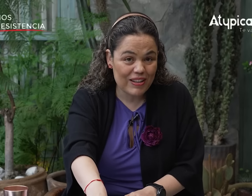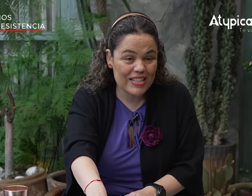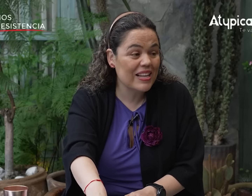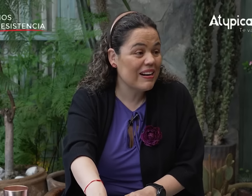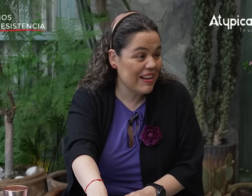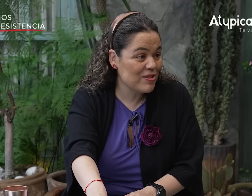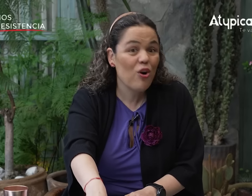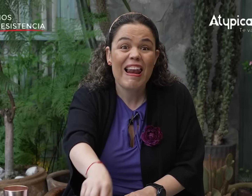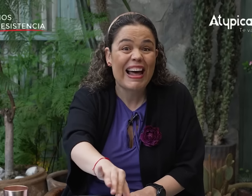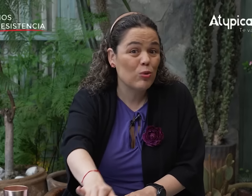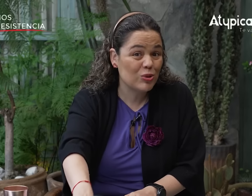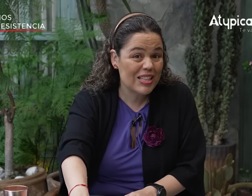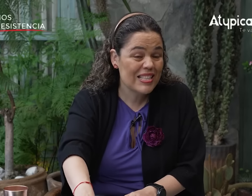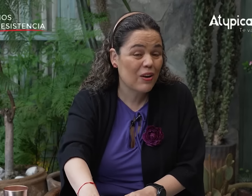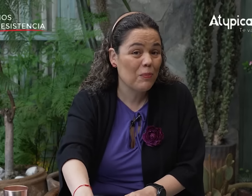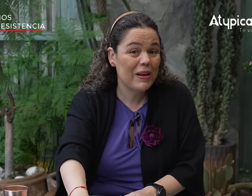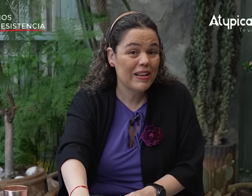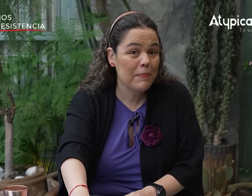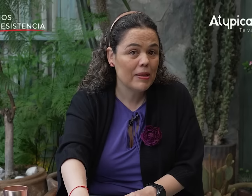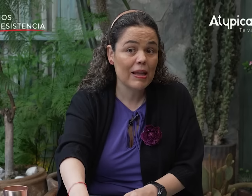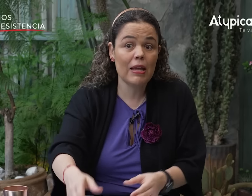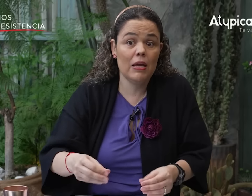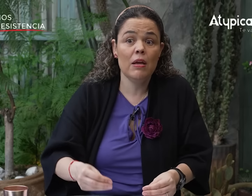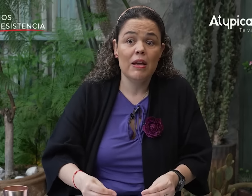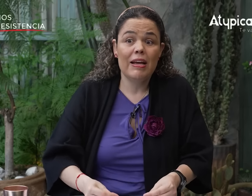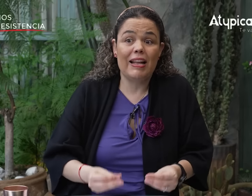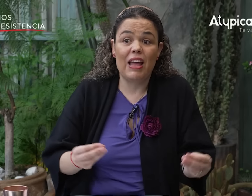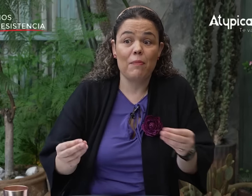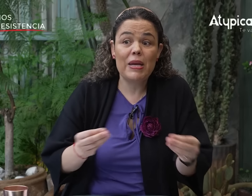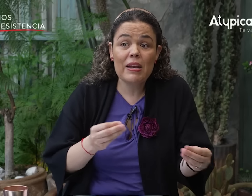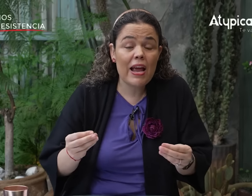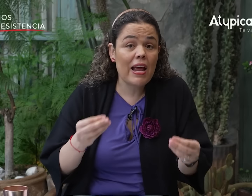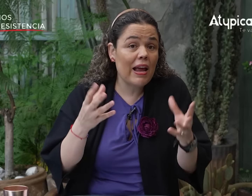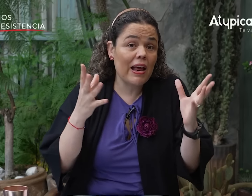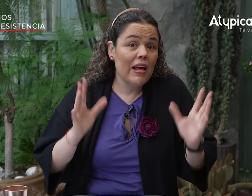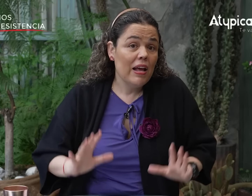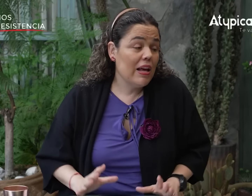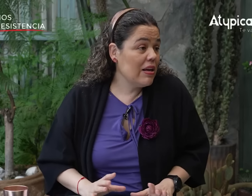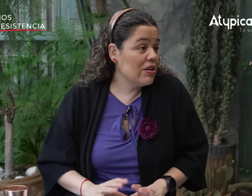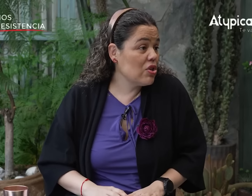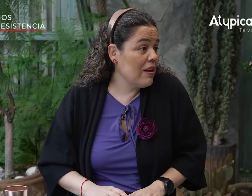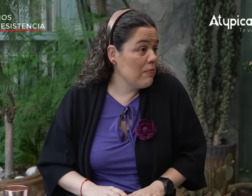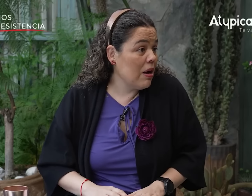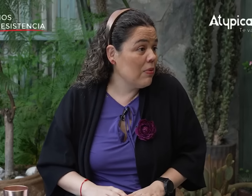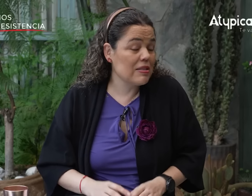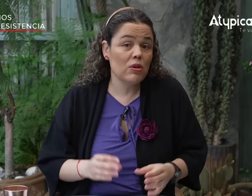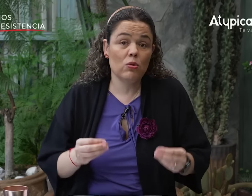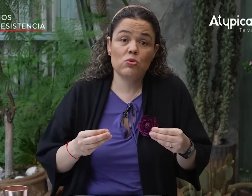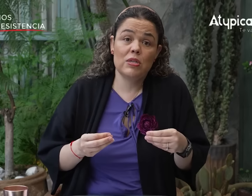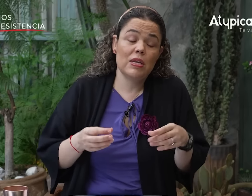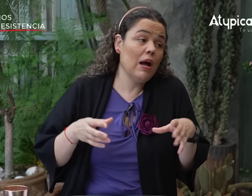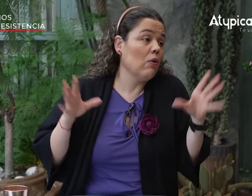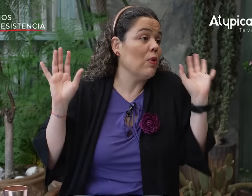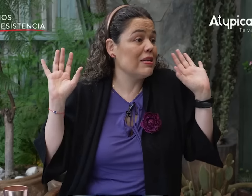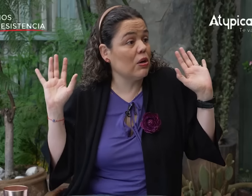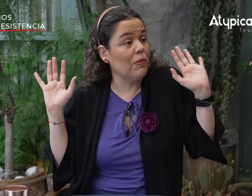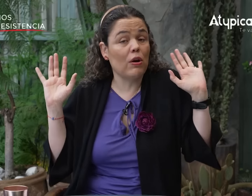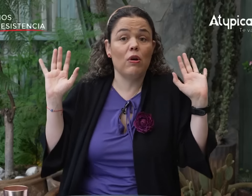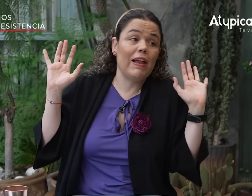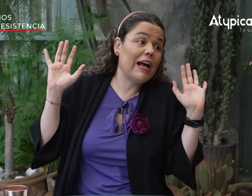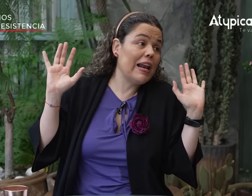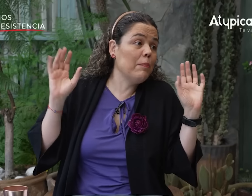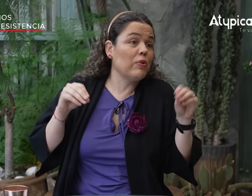Derecho, está en riesgo la justicia completamente, y que termine Sheinbaum haciendo justicia como a